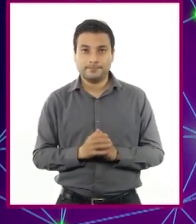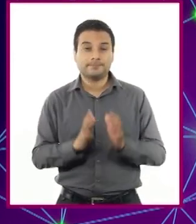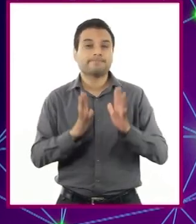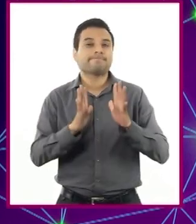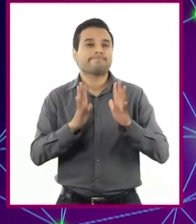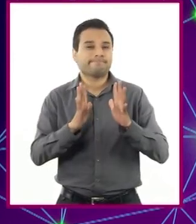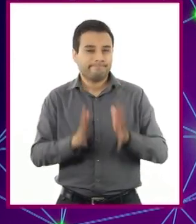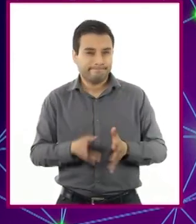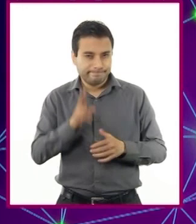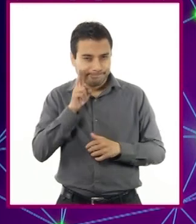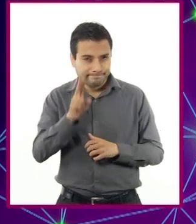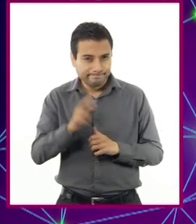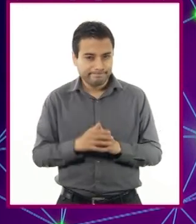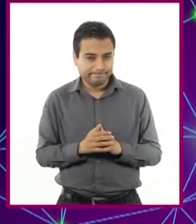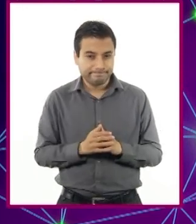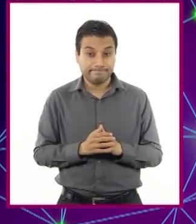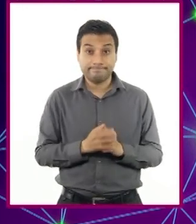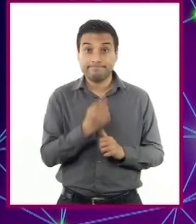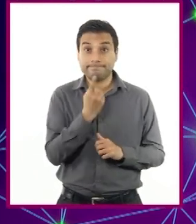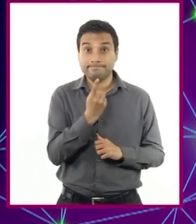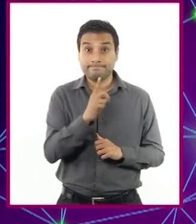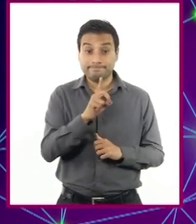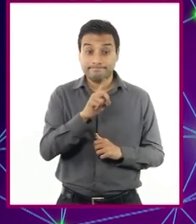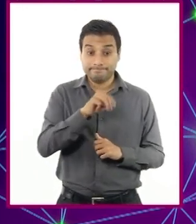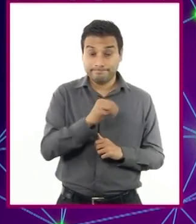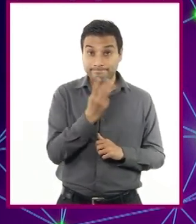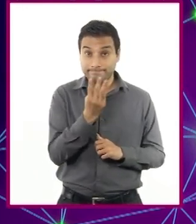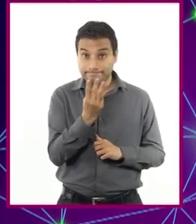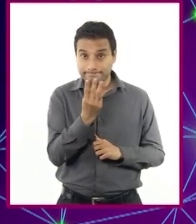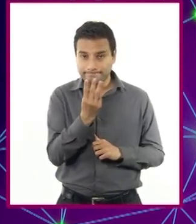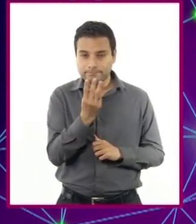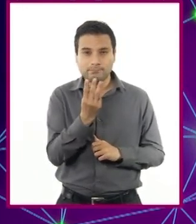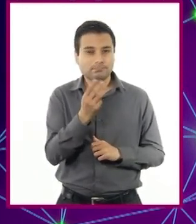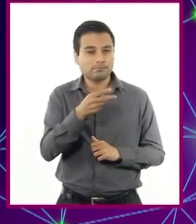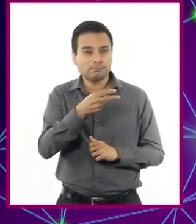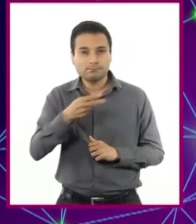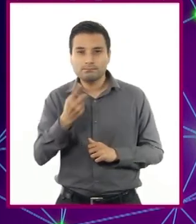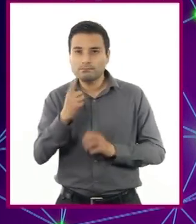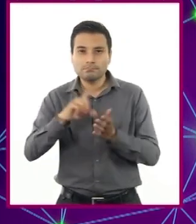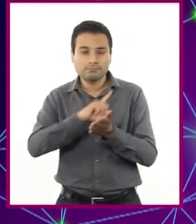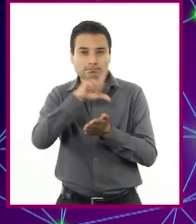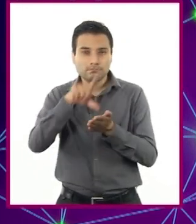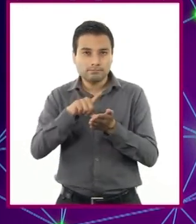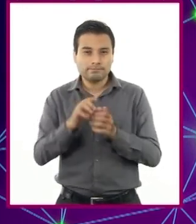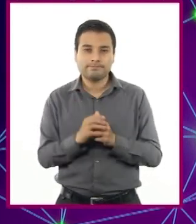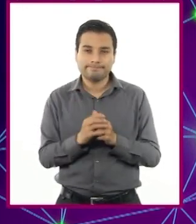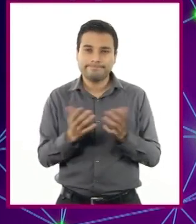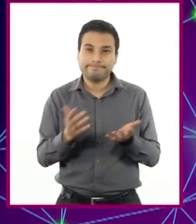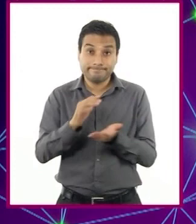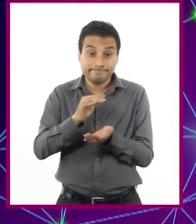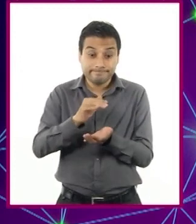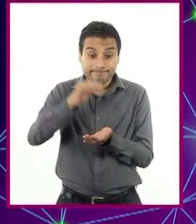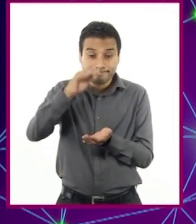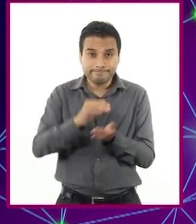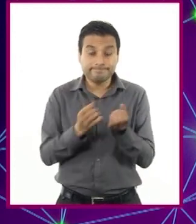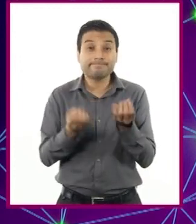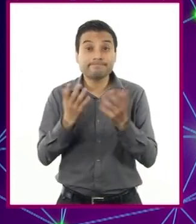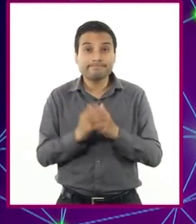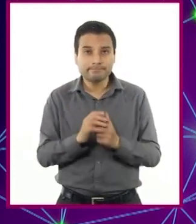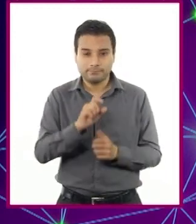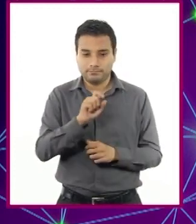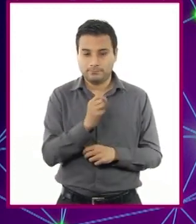hemos visto, un decímetro cúbico equivale a 1 litro. Por consiguiente, la capacidad de la pecera es